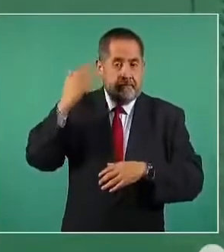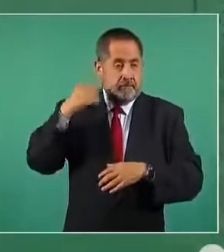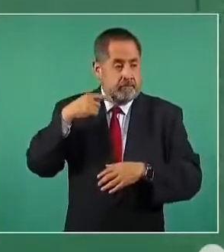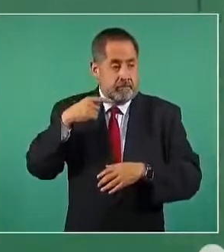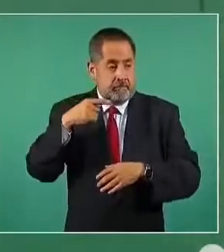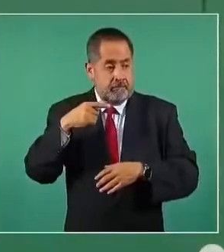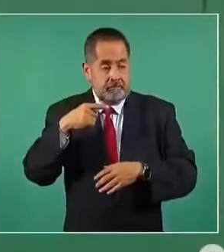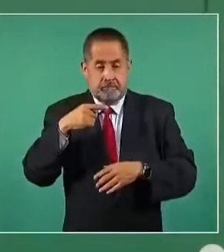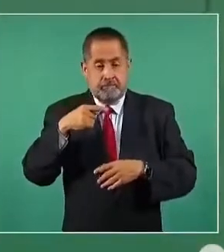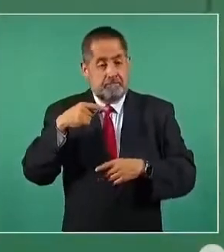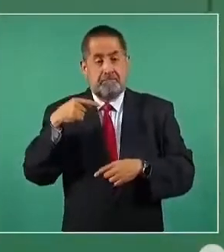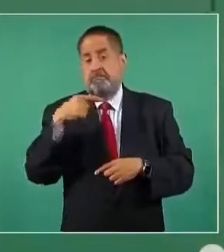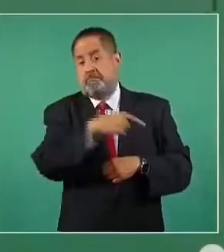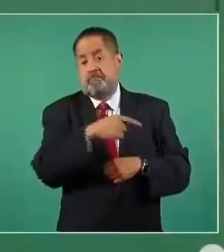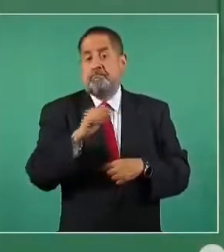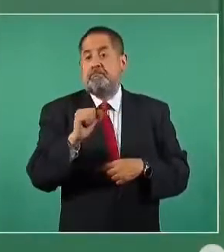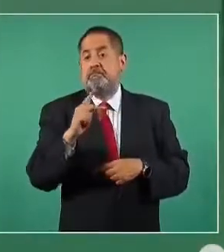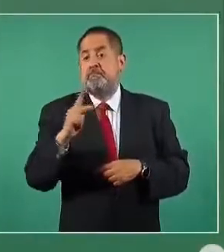con ese mecanismo,